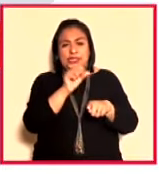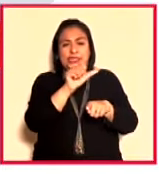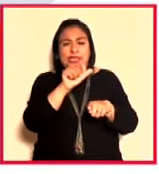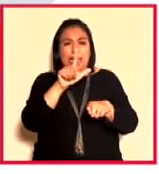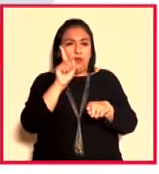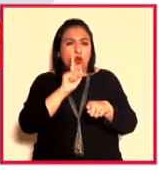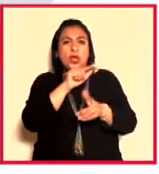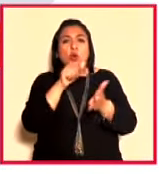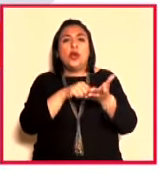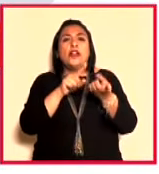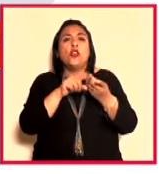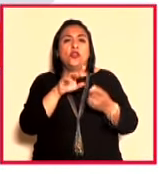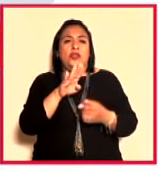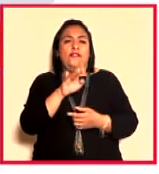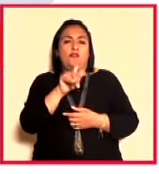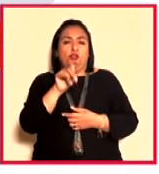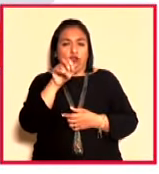Boston.